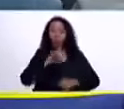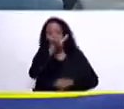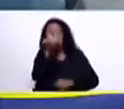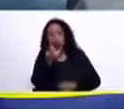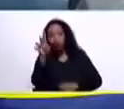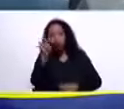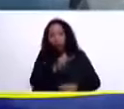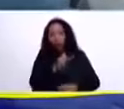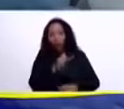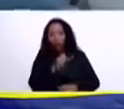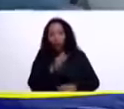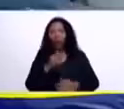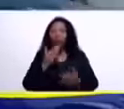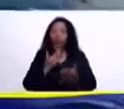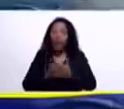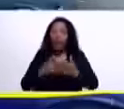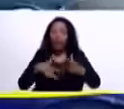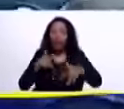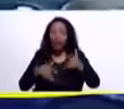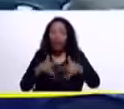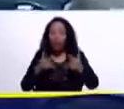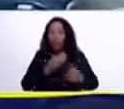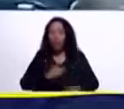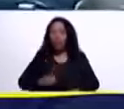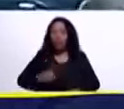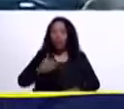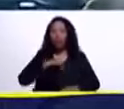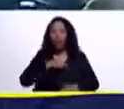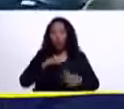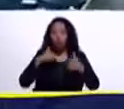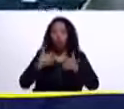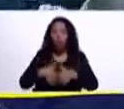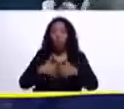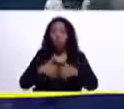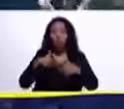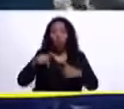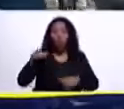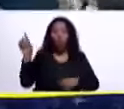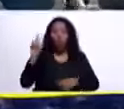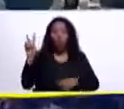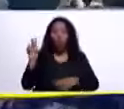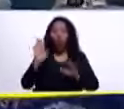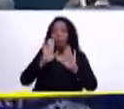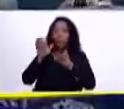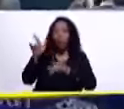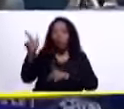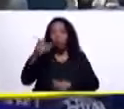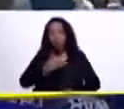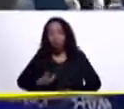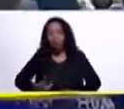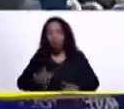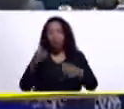Gracias por esta actividad, presidente, y cuente con FEINDUSTRIA y los empresarios venezolanos.